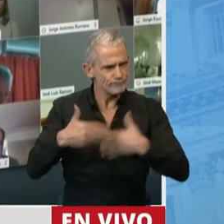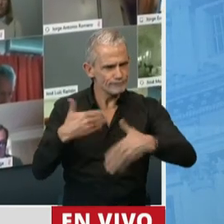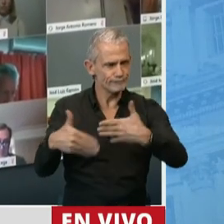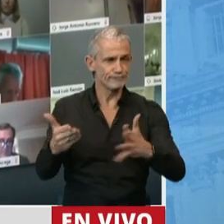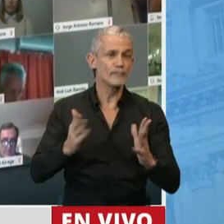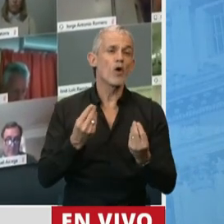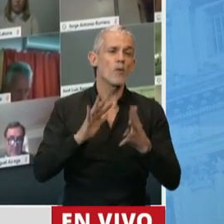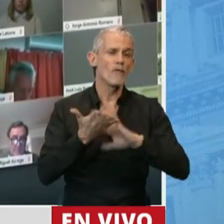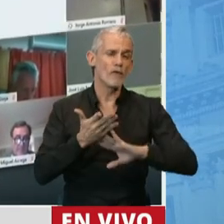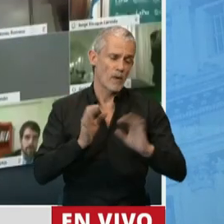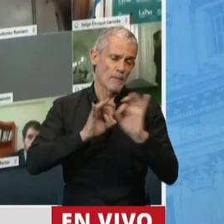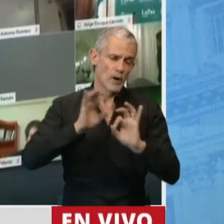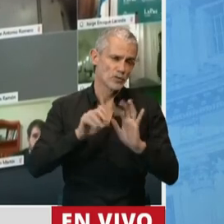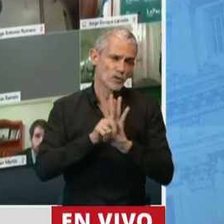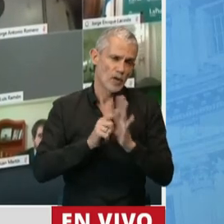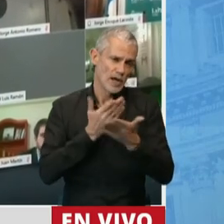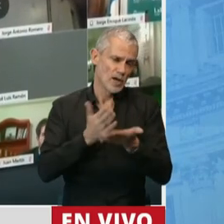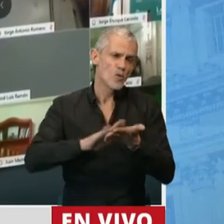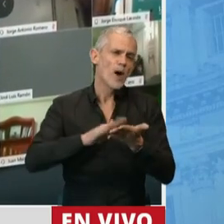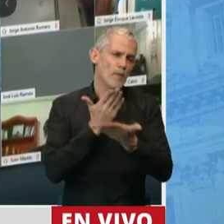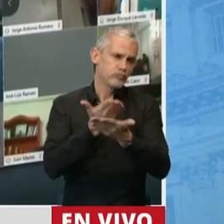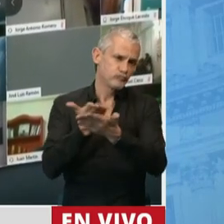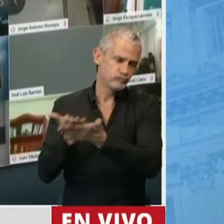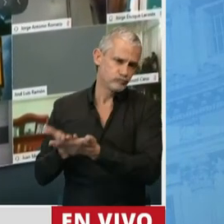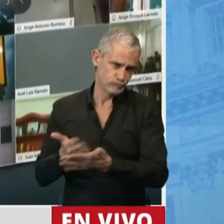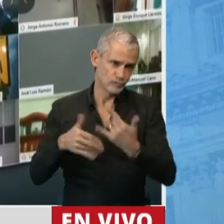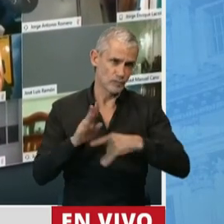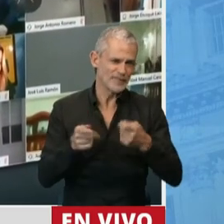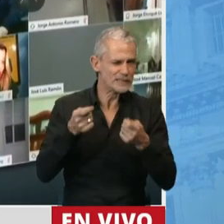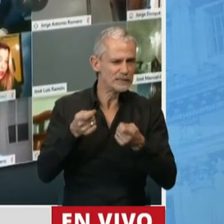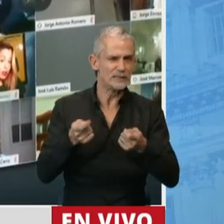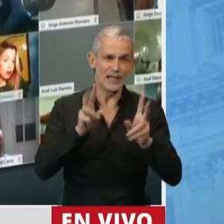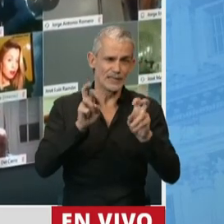seguramente a través de nuevos proyectos de ley que vamos a presentar insistiendo en